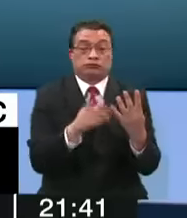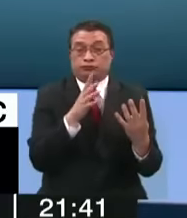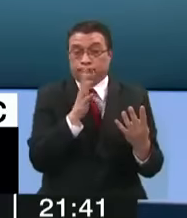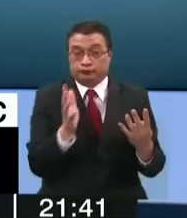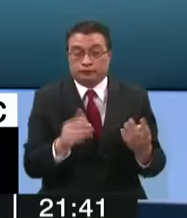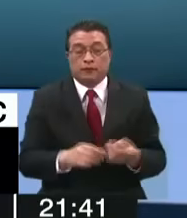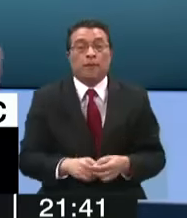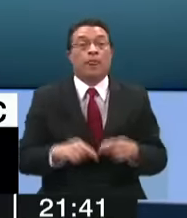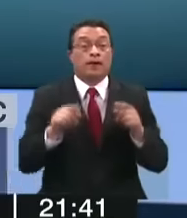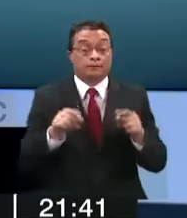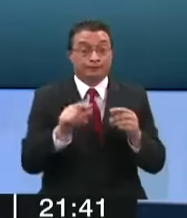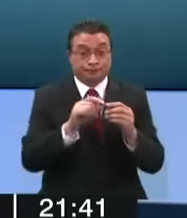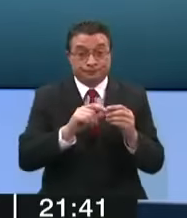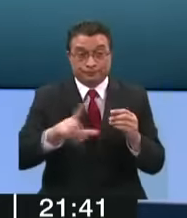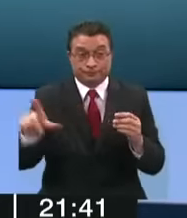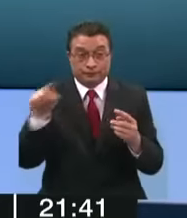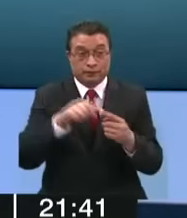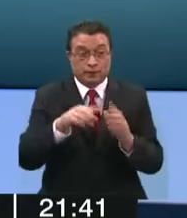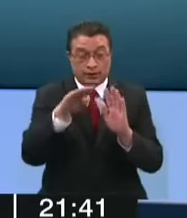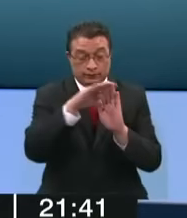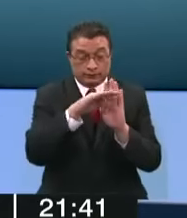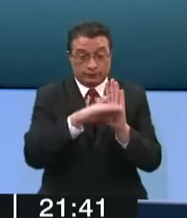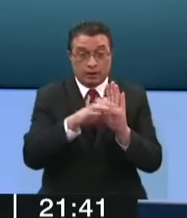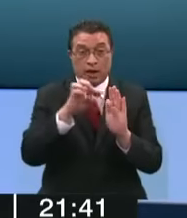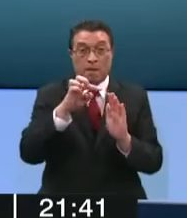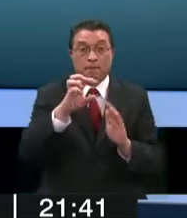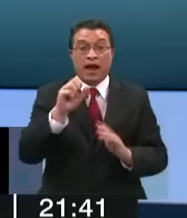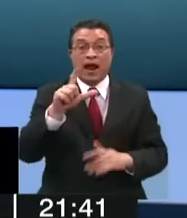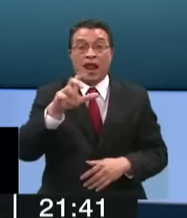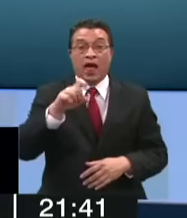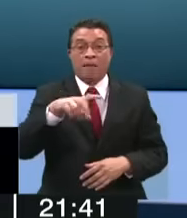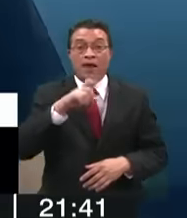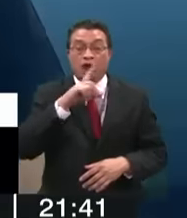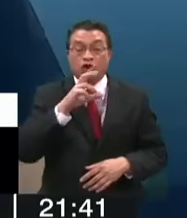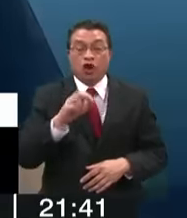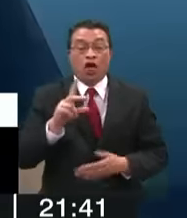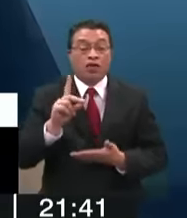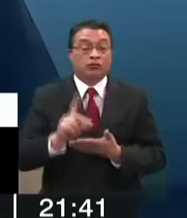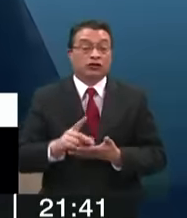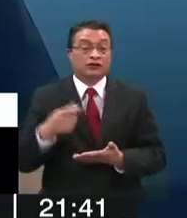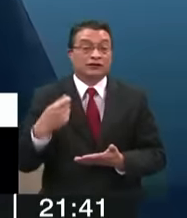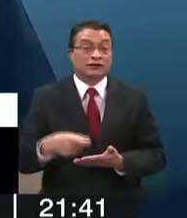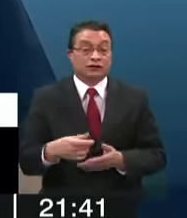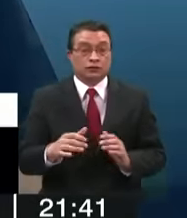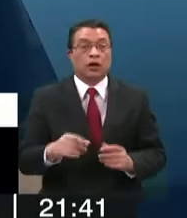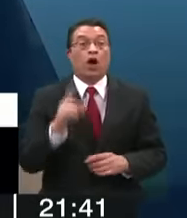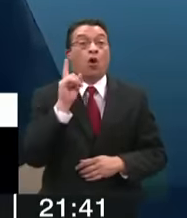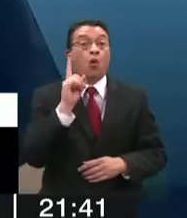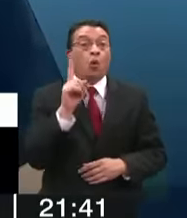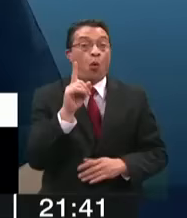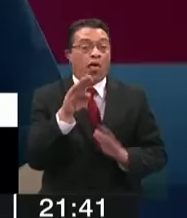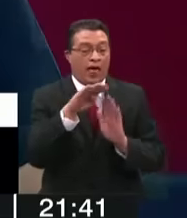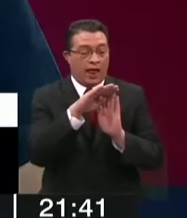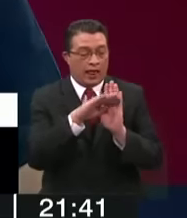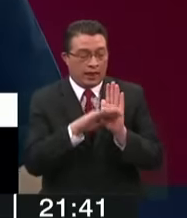o a partir de eso, con una lista parlamentaria? ¿Dos? Mira, lo ideal es una lista, pero hay un